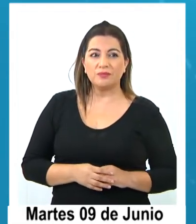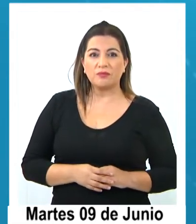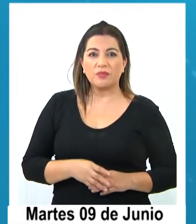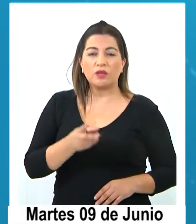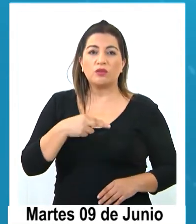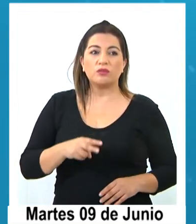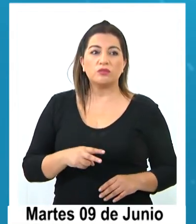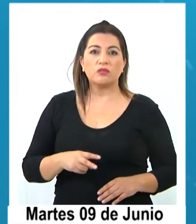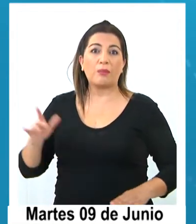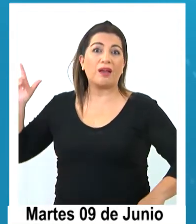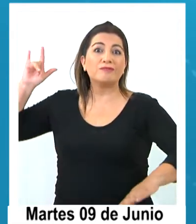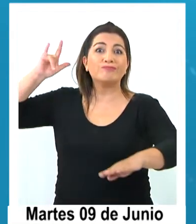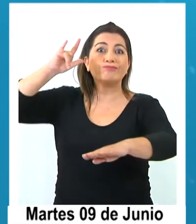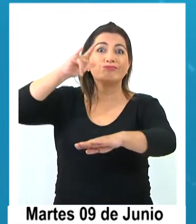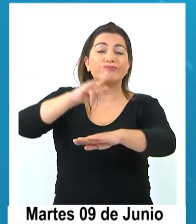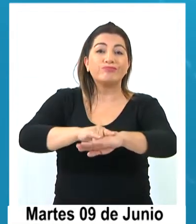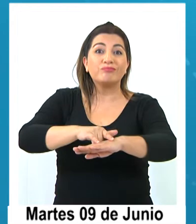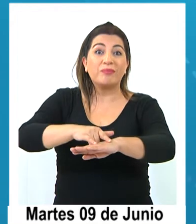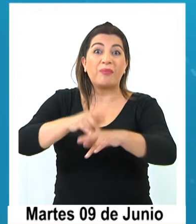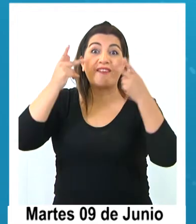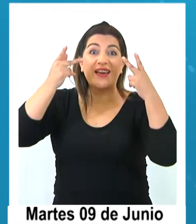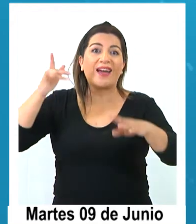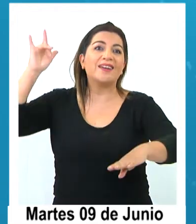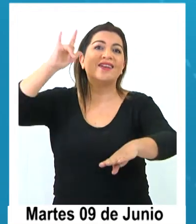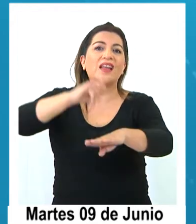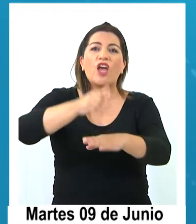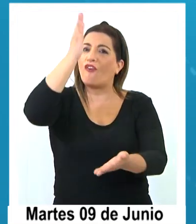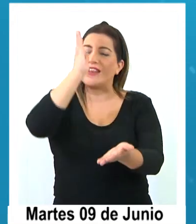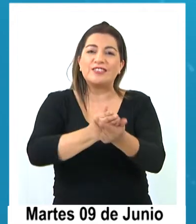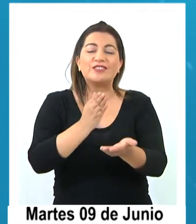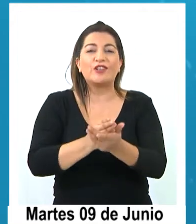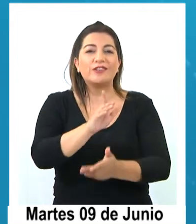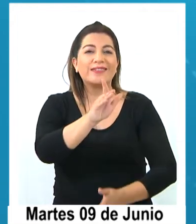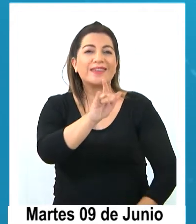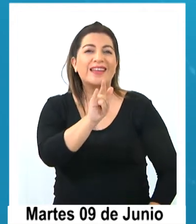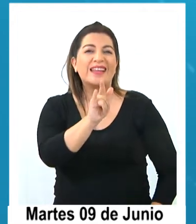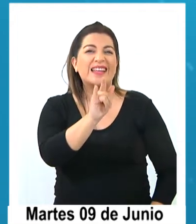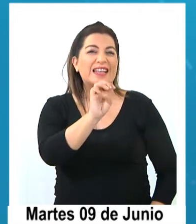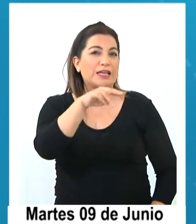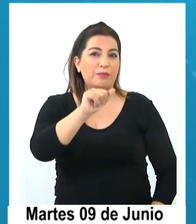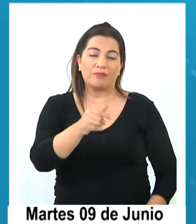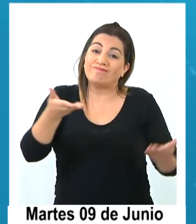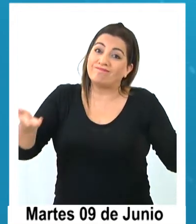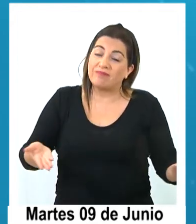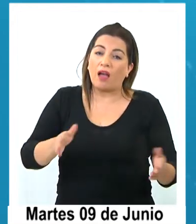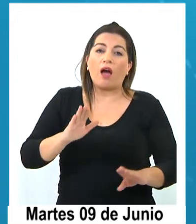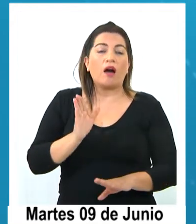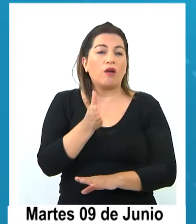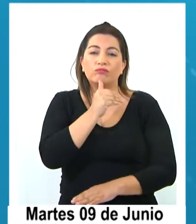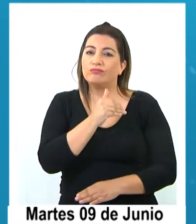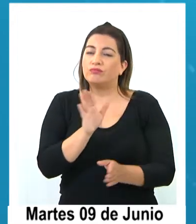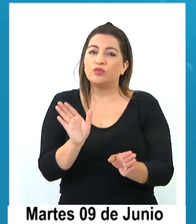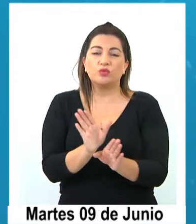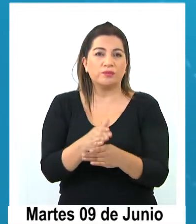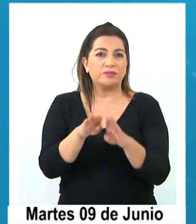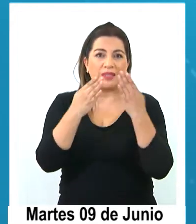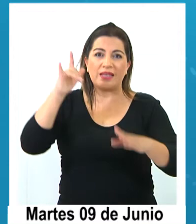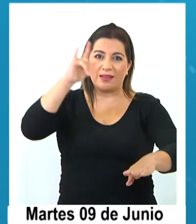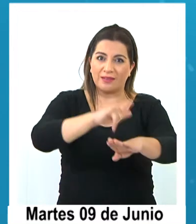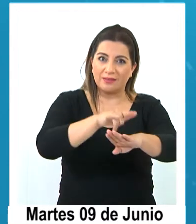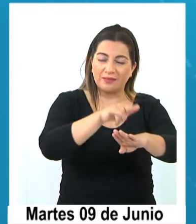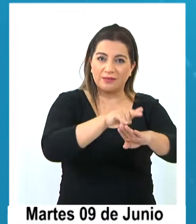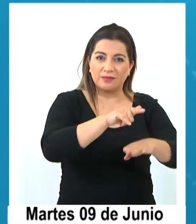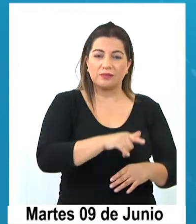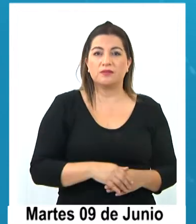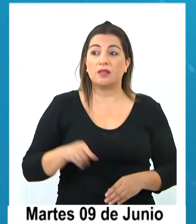obligadamente tenemos que aterrizar en Lima. Claro, sí, es una parada obligada, ¿no? Ahorita no funciona la actividad turística